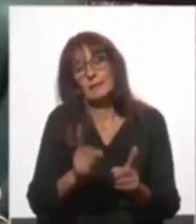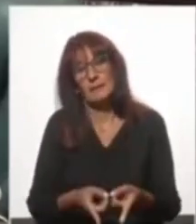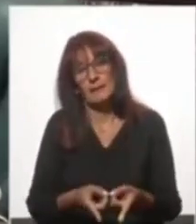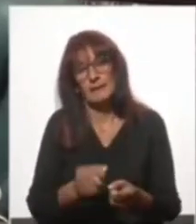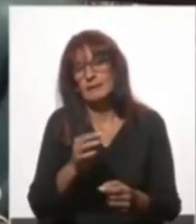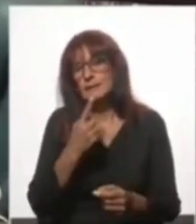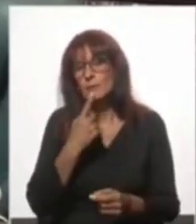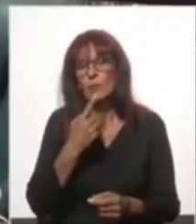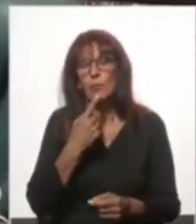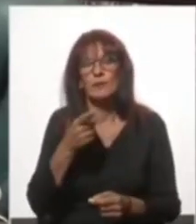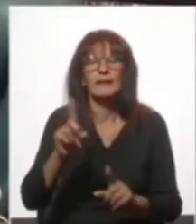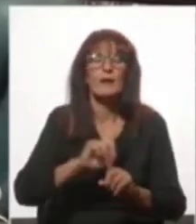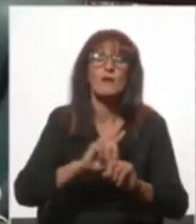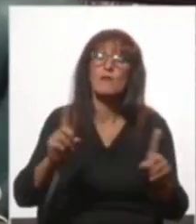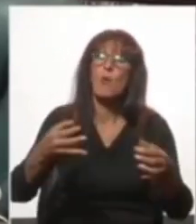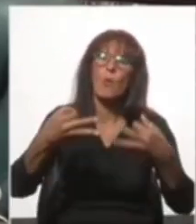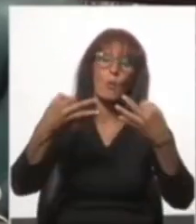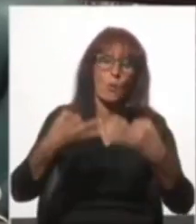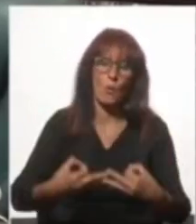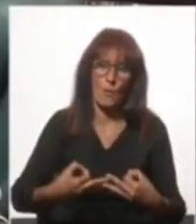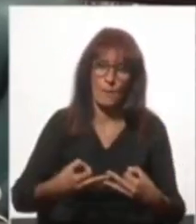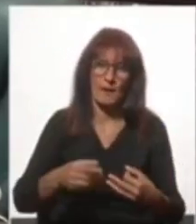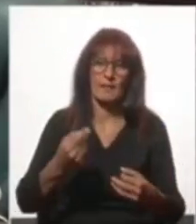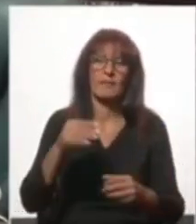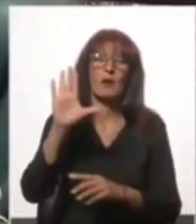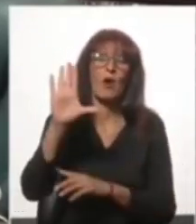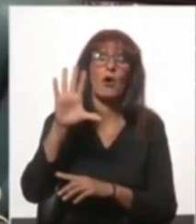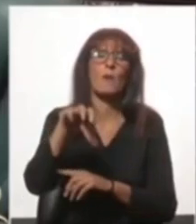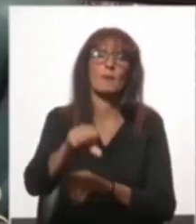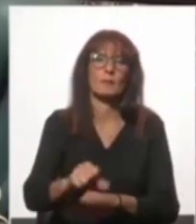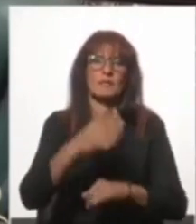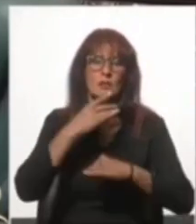políticamente incumplidor de los compromisos de